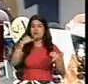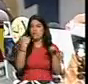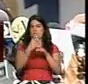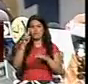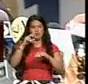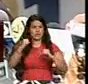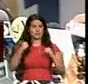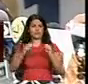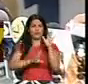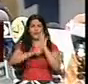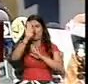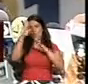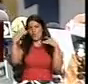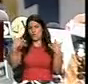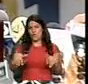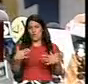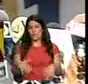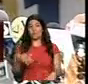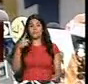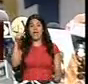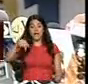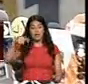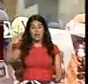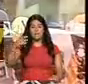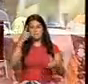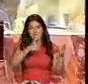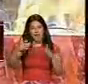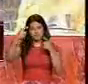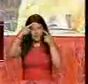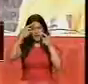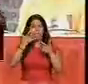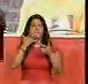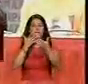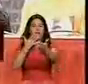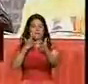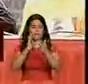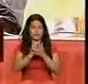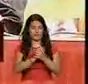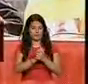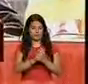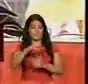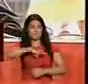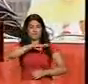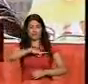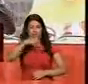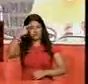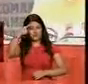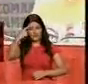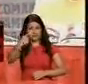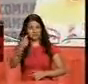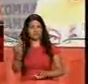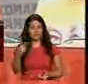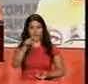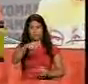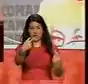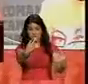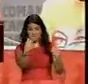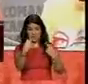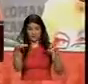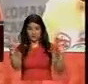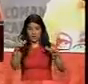con todas las grandes misiones y misiones por ejemplo compañero que nos escuchan